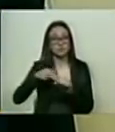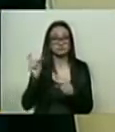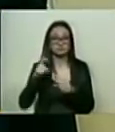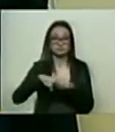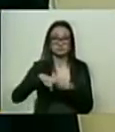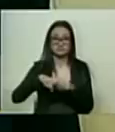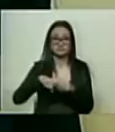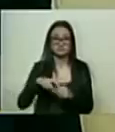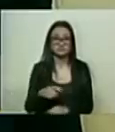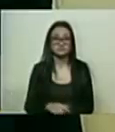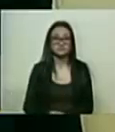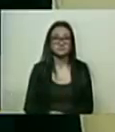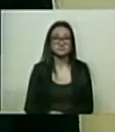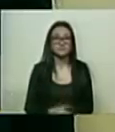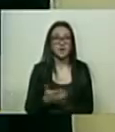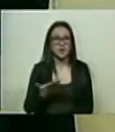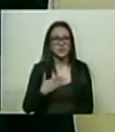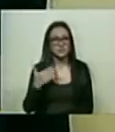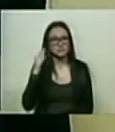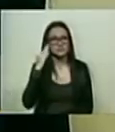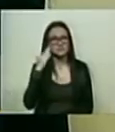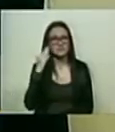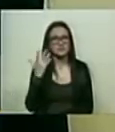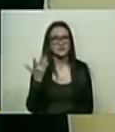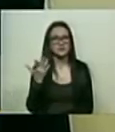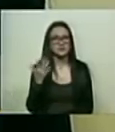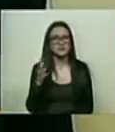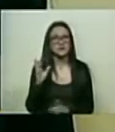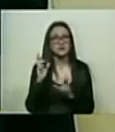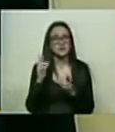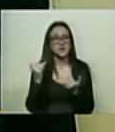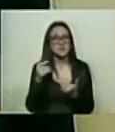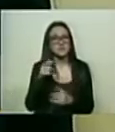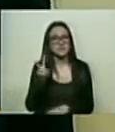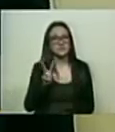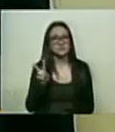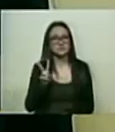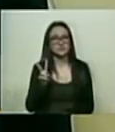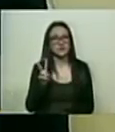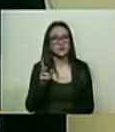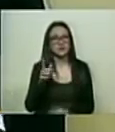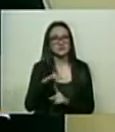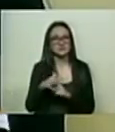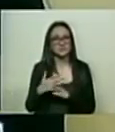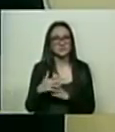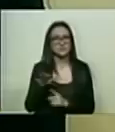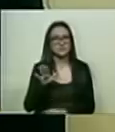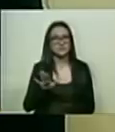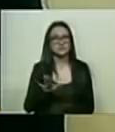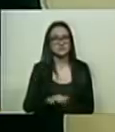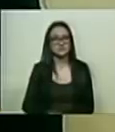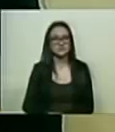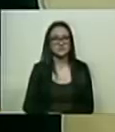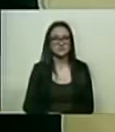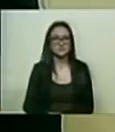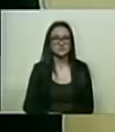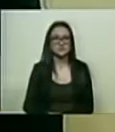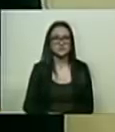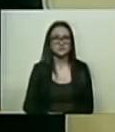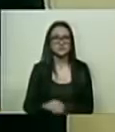saber ¿qué escenario le espera a Venezuela tomando en cuenta esa situación? En segundo